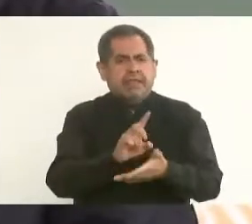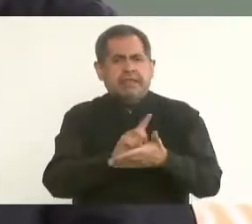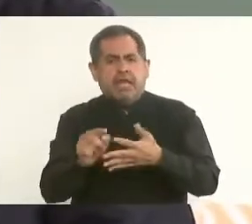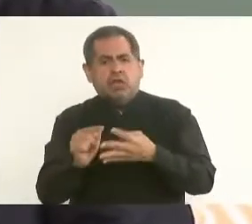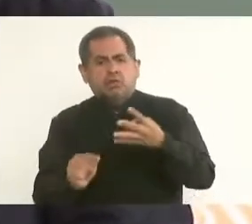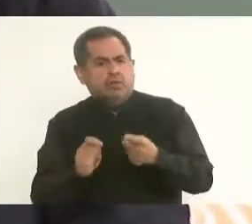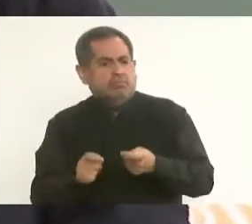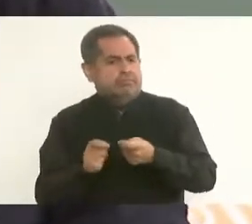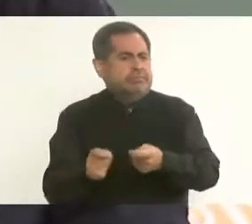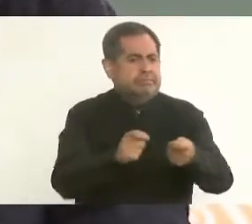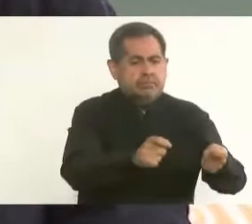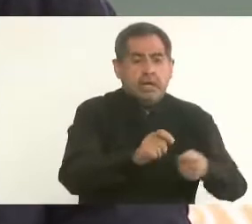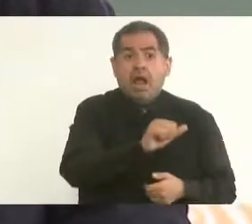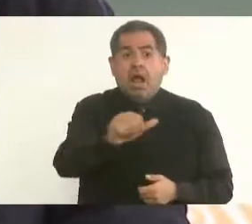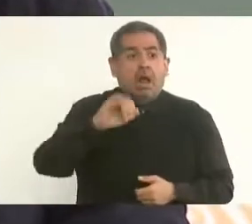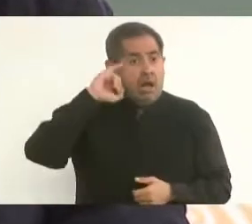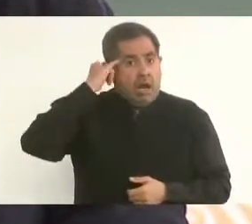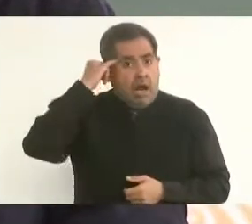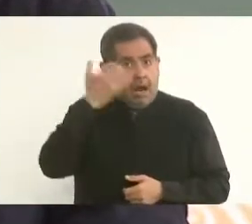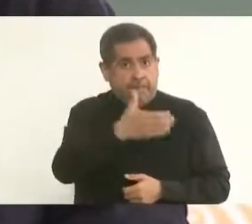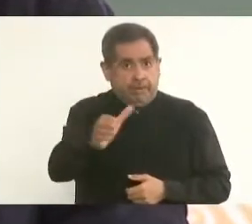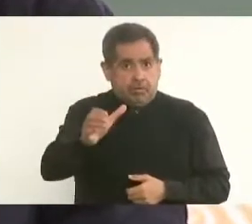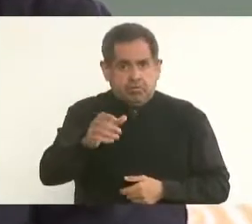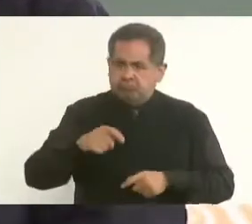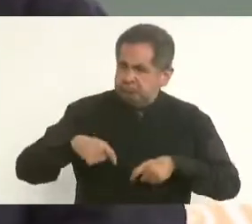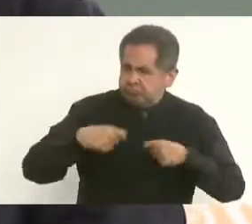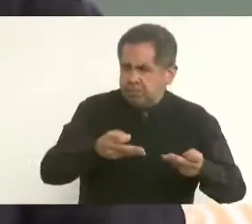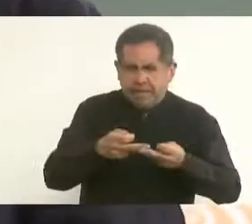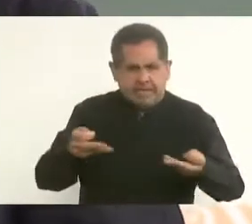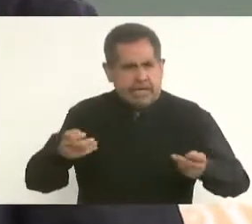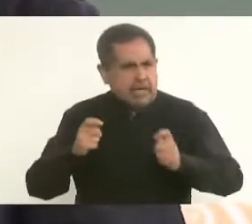los derechos de los campesinos a la tierra,